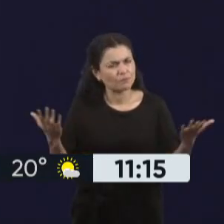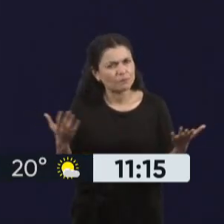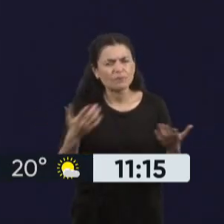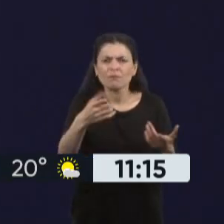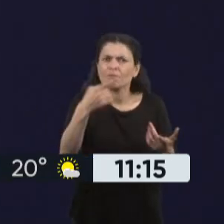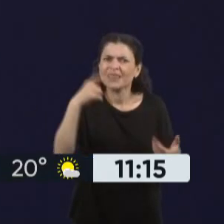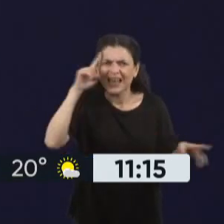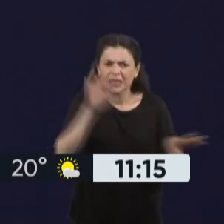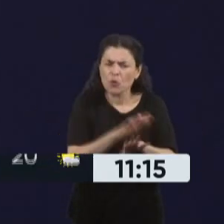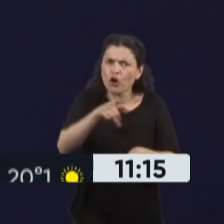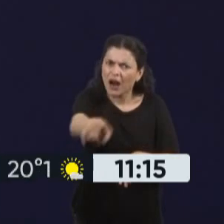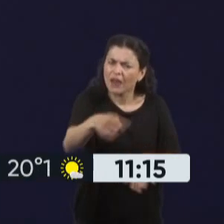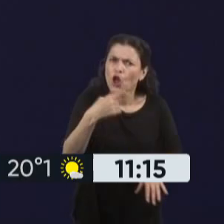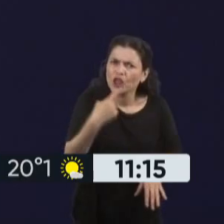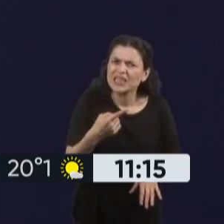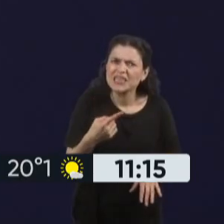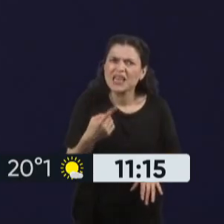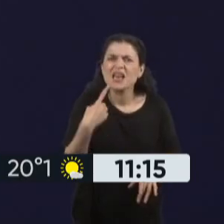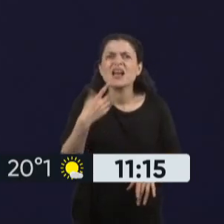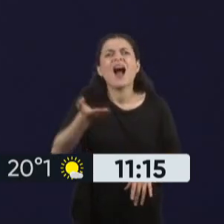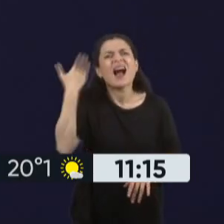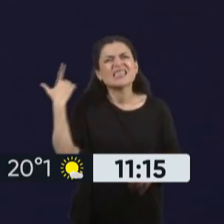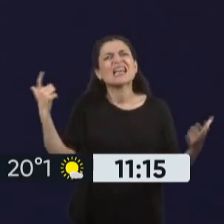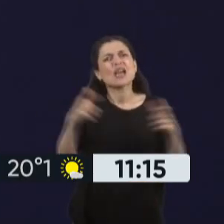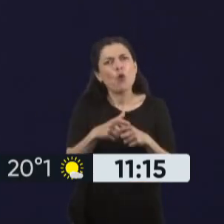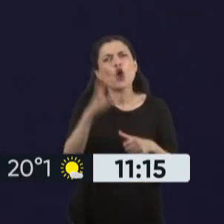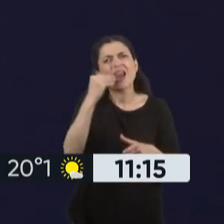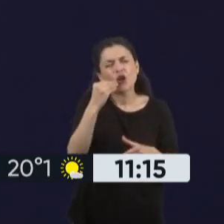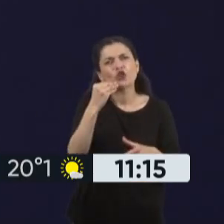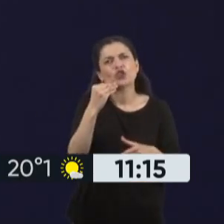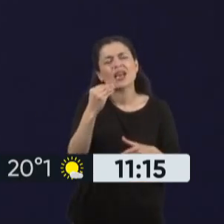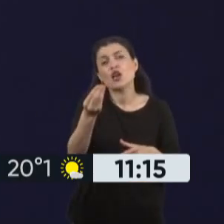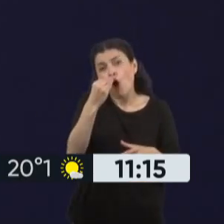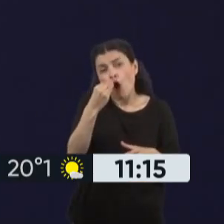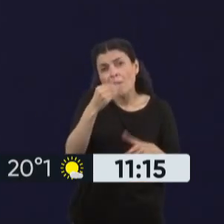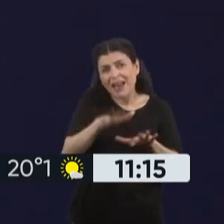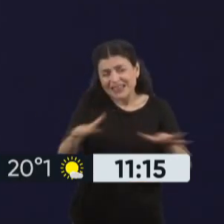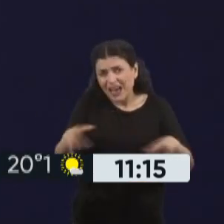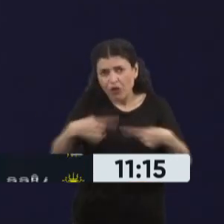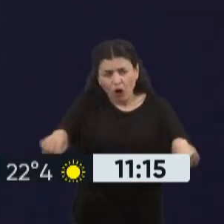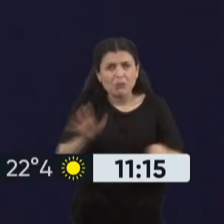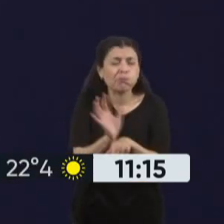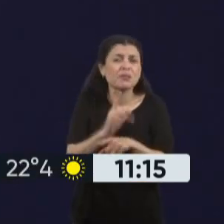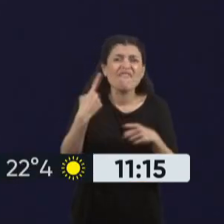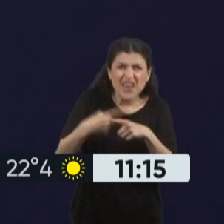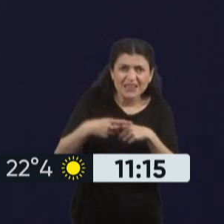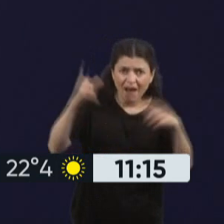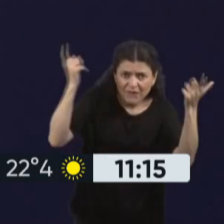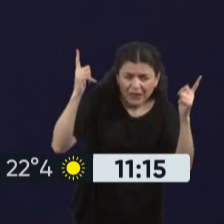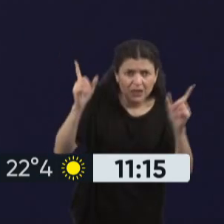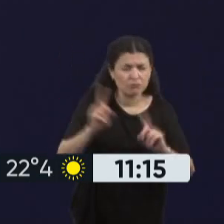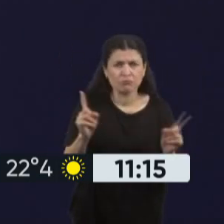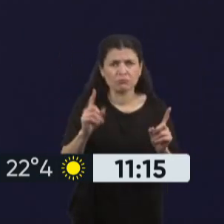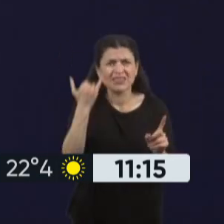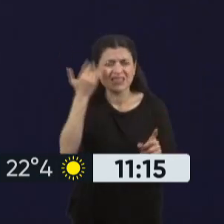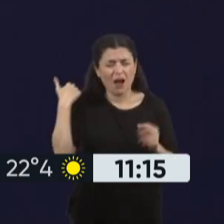estás equivocado. El motivo de la reunión no fue festejar lo que dijiste. El motivo de la reunión se lo acabo, no sé